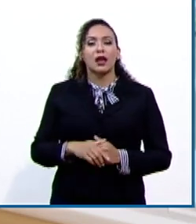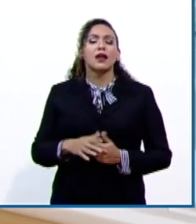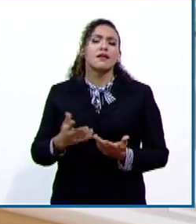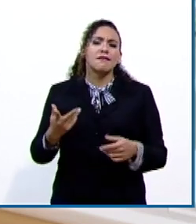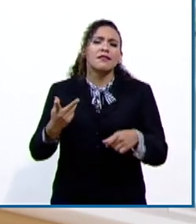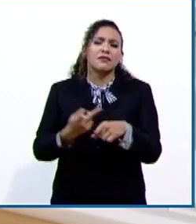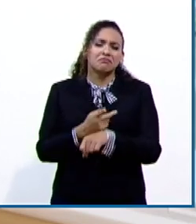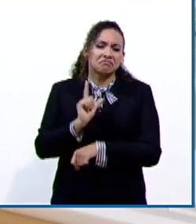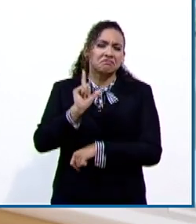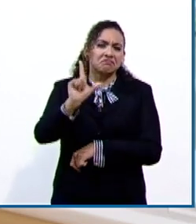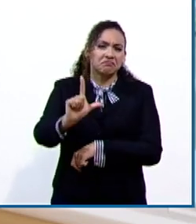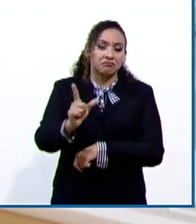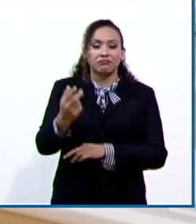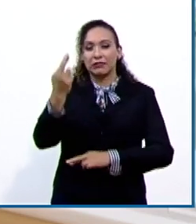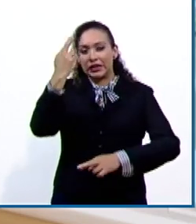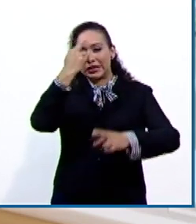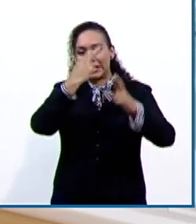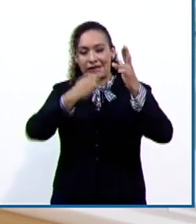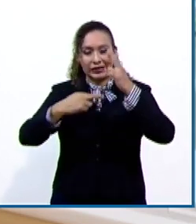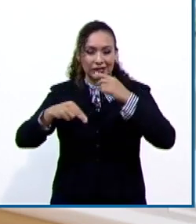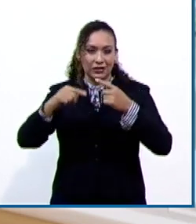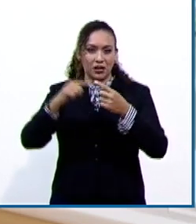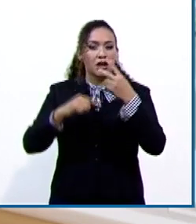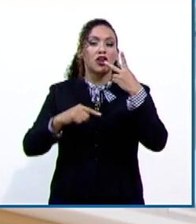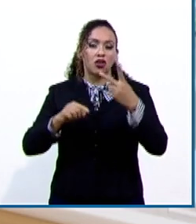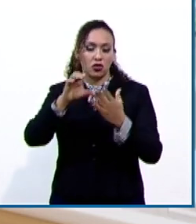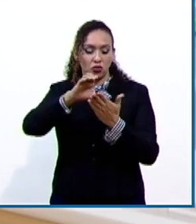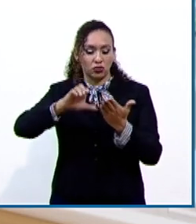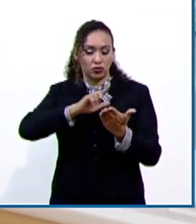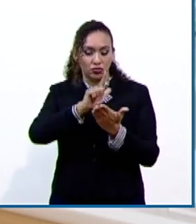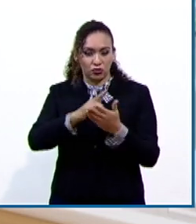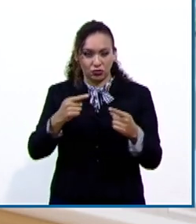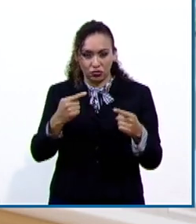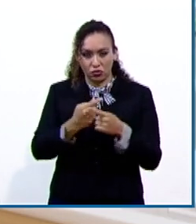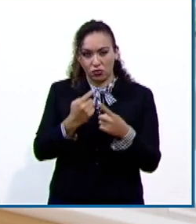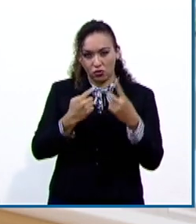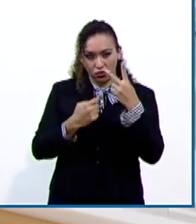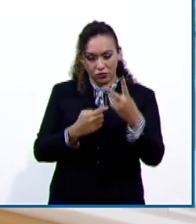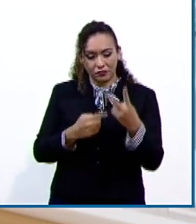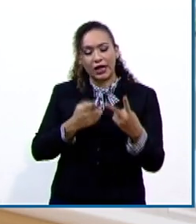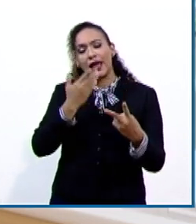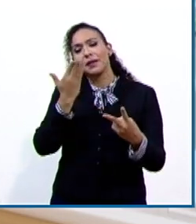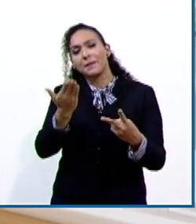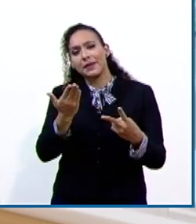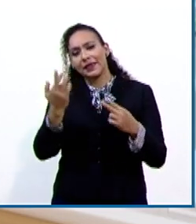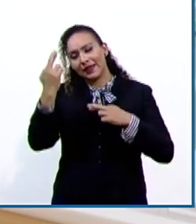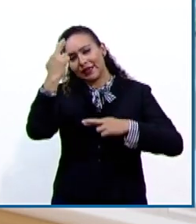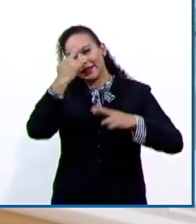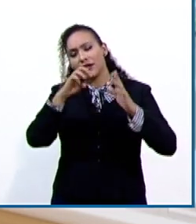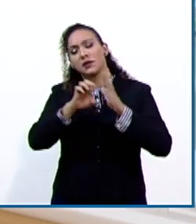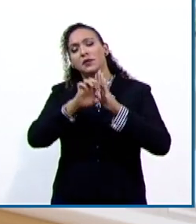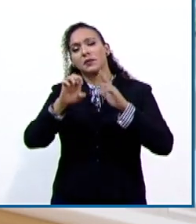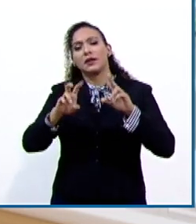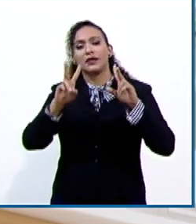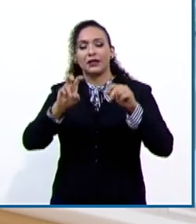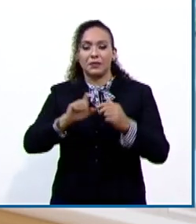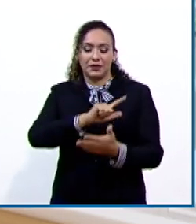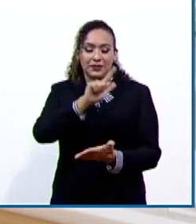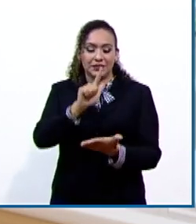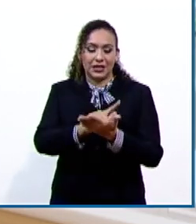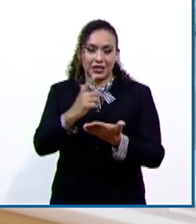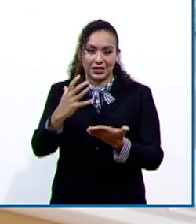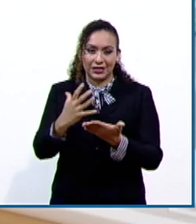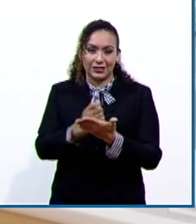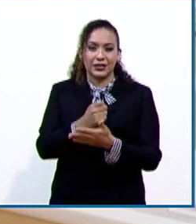esta ocasión tiene previsto analizar y resolver 2 controversias constitucionales en las que se pide invalidar disposiciones de leyes de ingresos